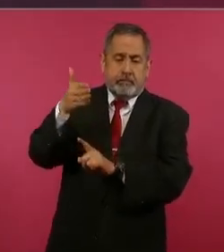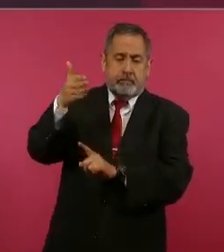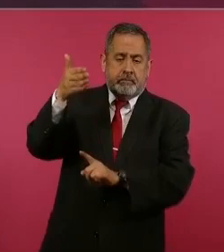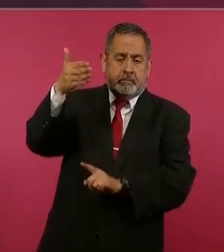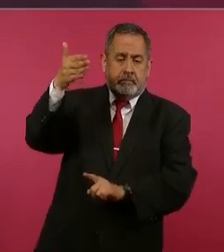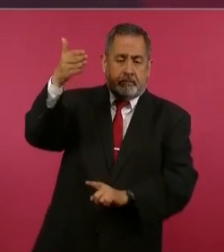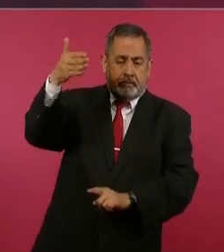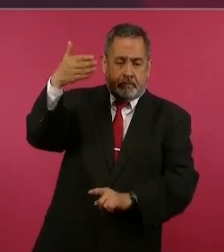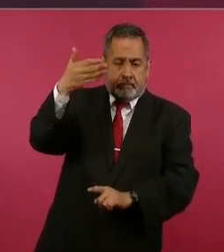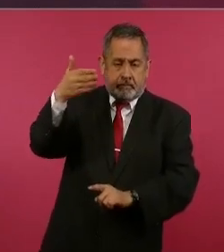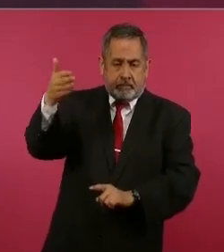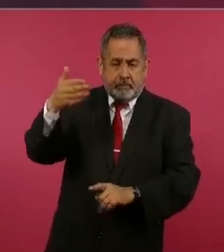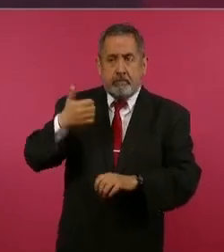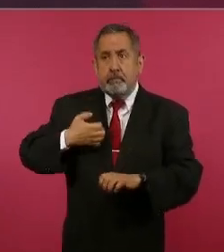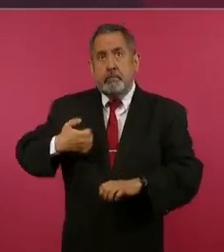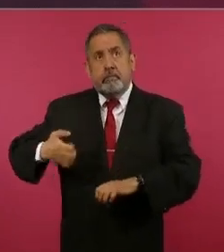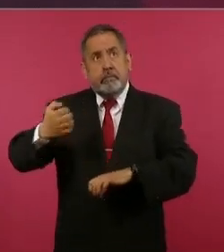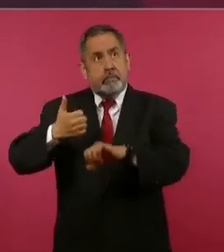estado por estado,